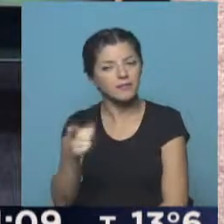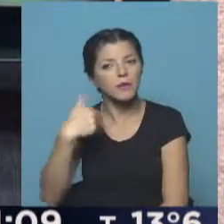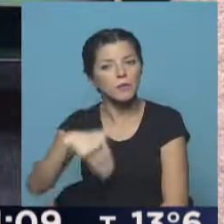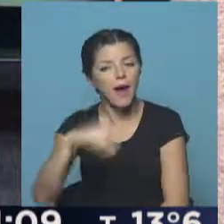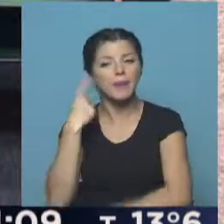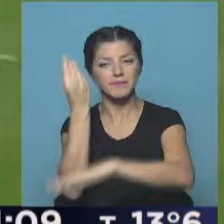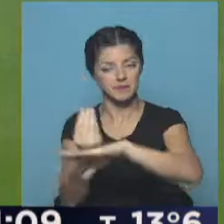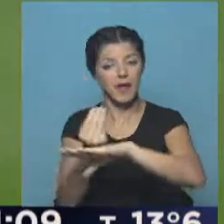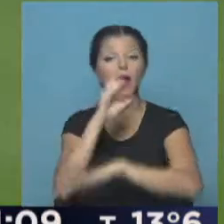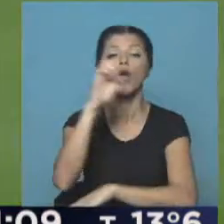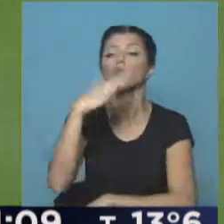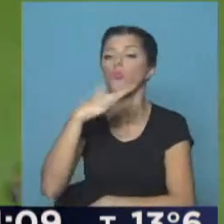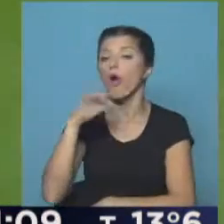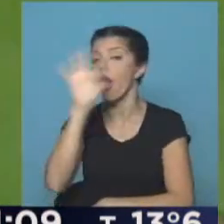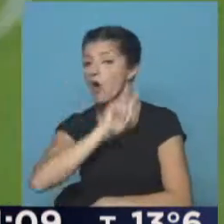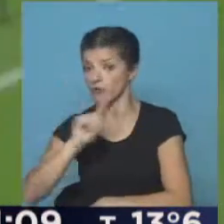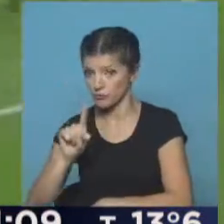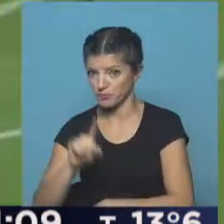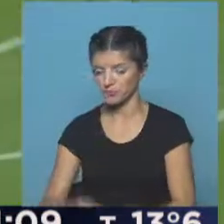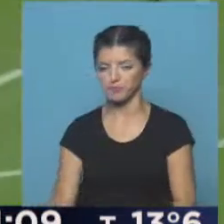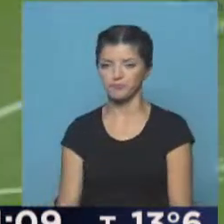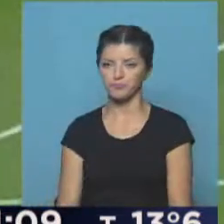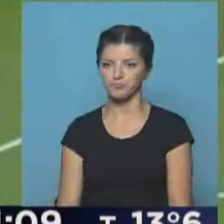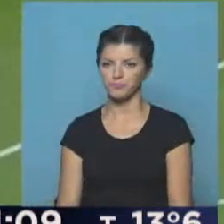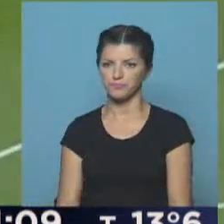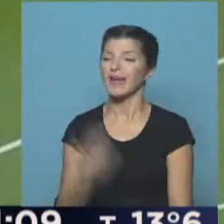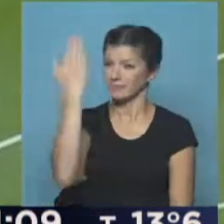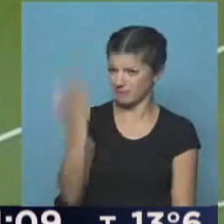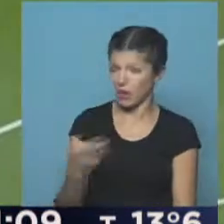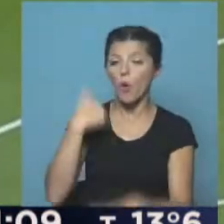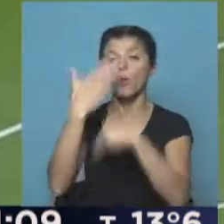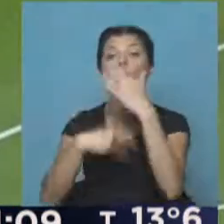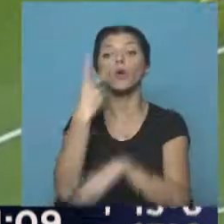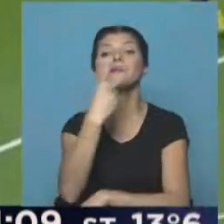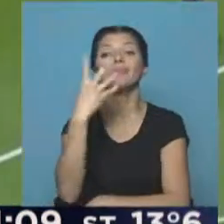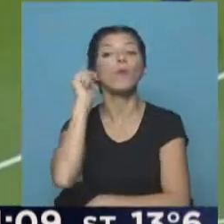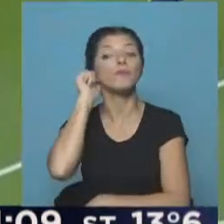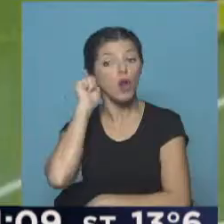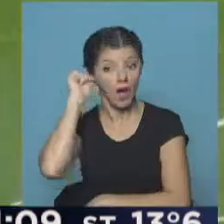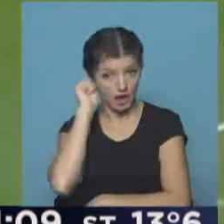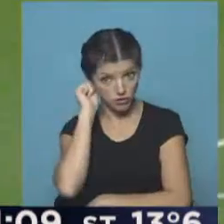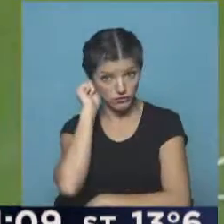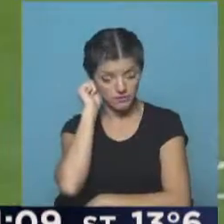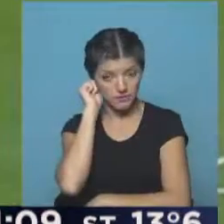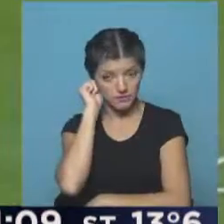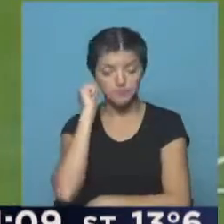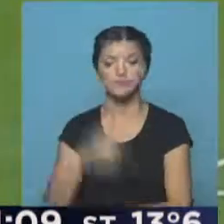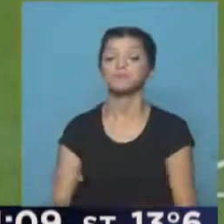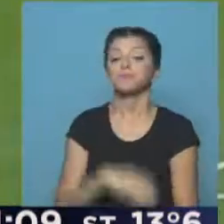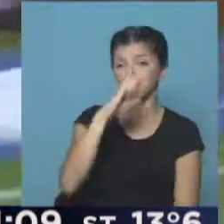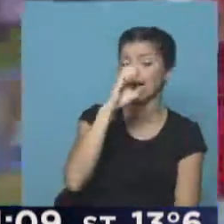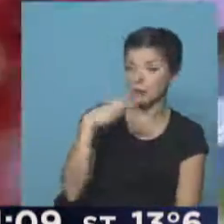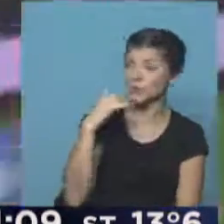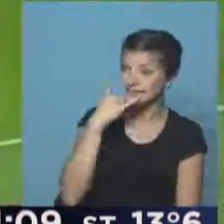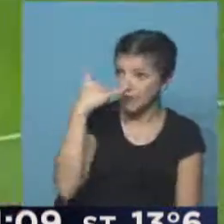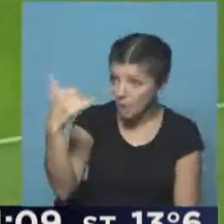vestirá o no la camiseta Xeneize. Estamos hablando de este jugador de 24 años que recibió un llamado de Boca y por eso